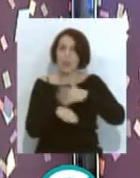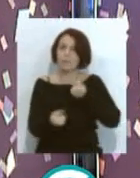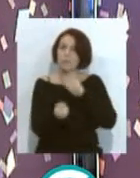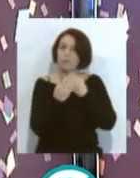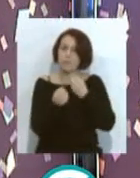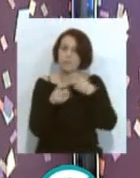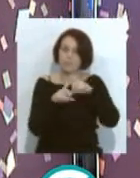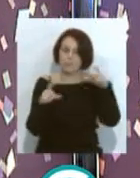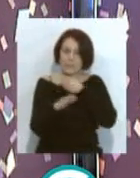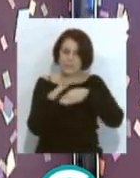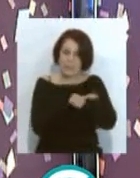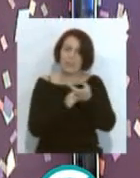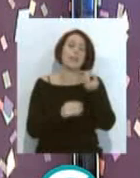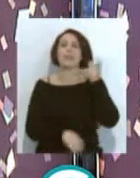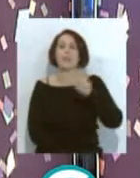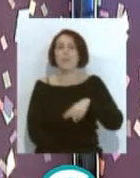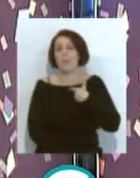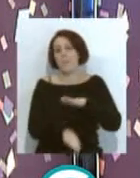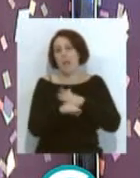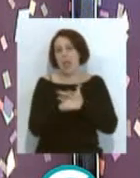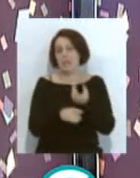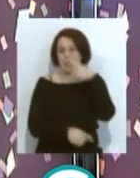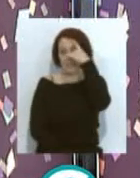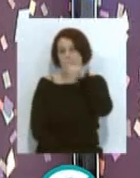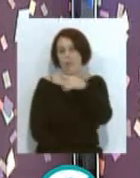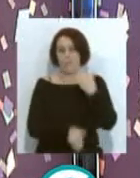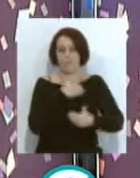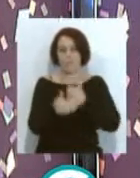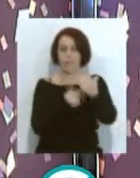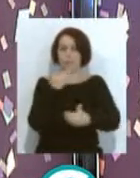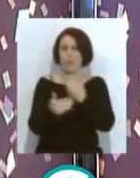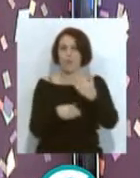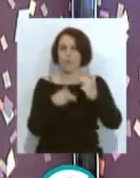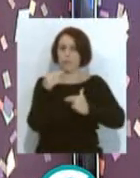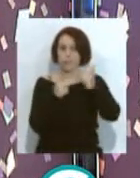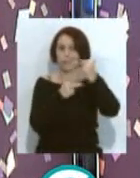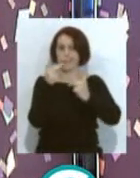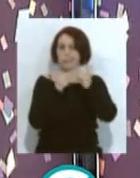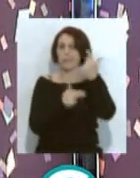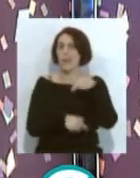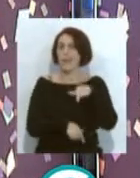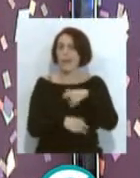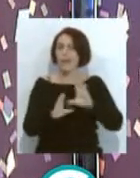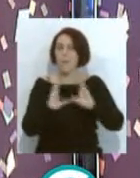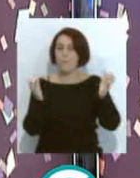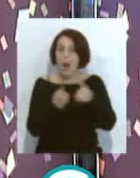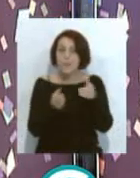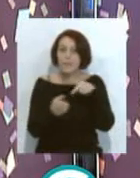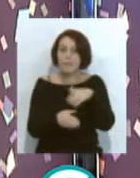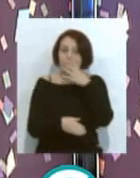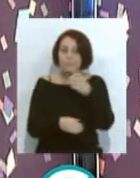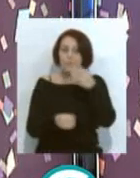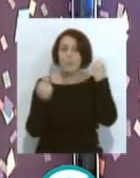de las entradas, pero también para tener constancia de todo ese proceso constructivo de la comparsa en esos